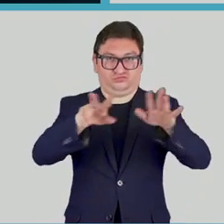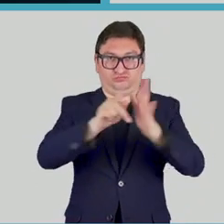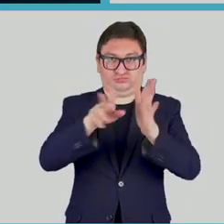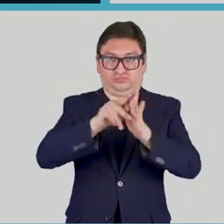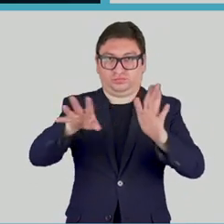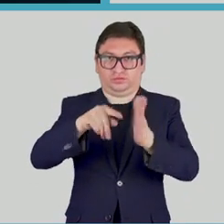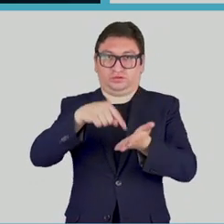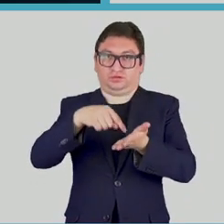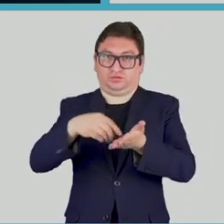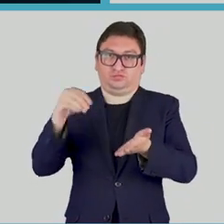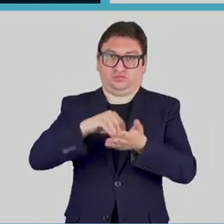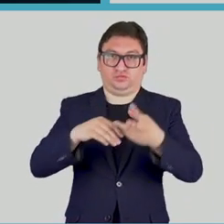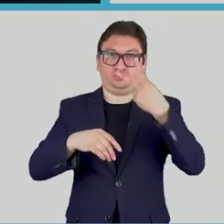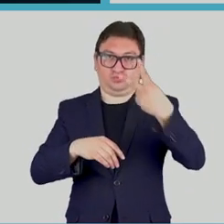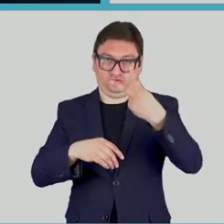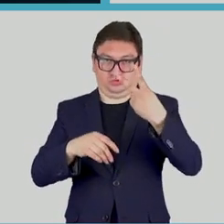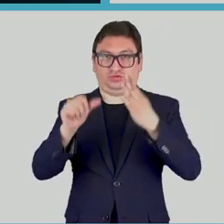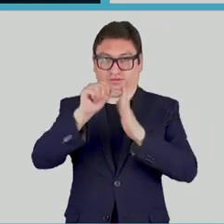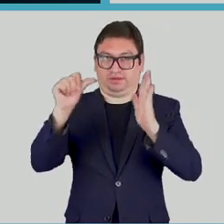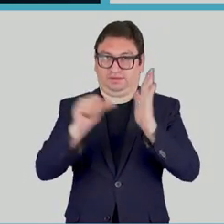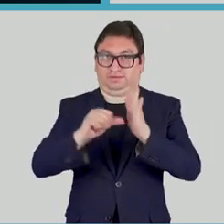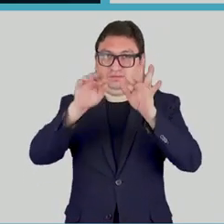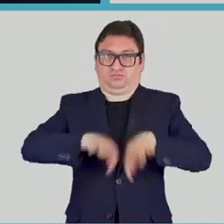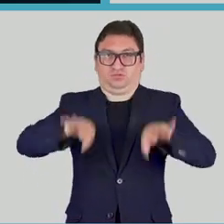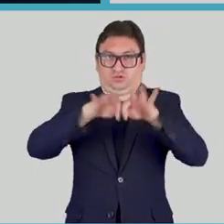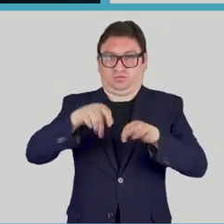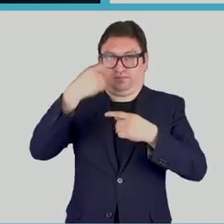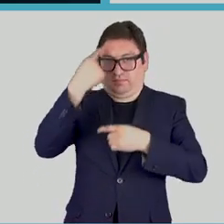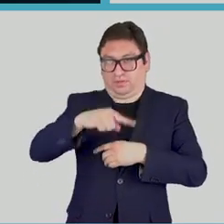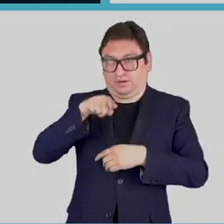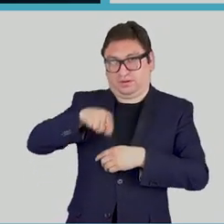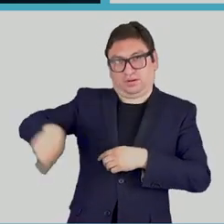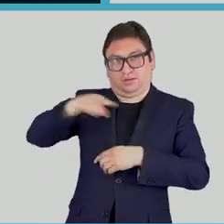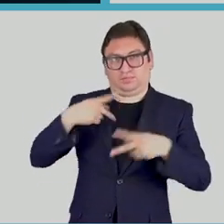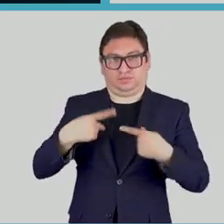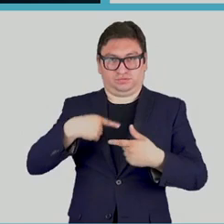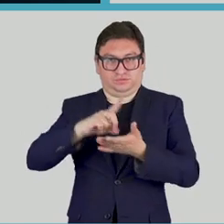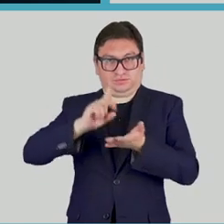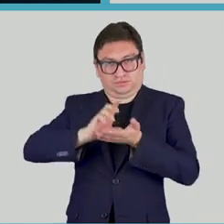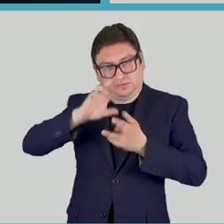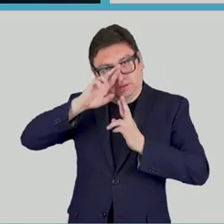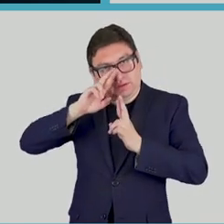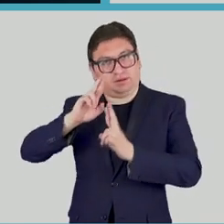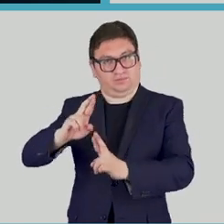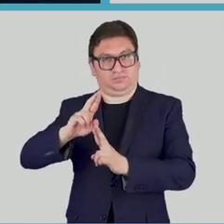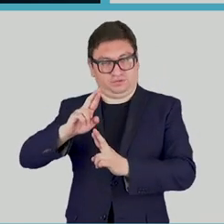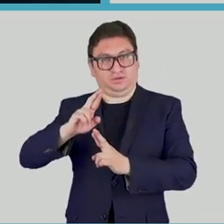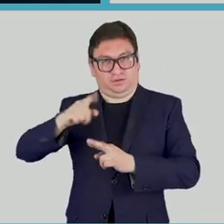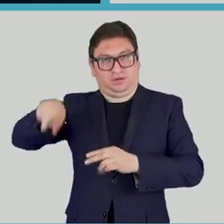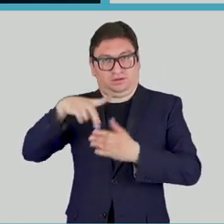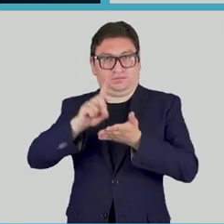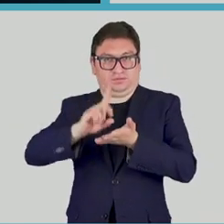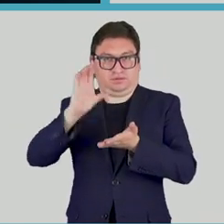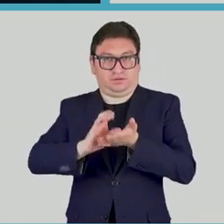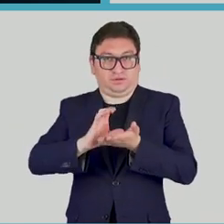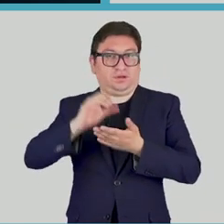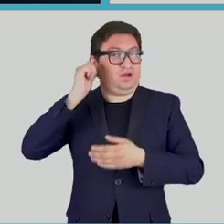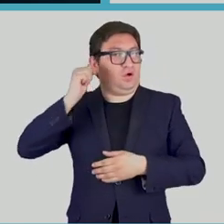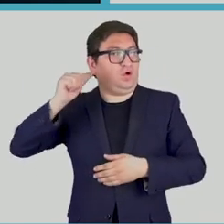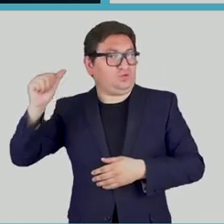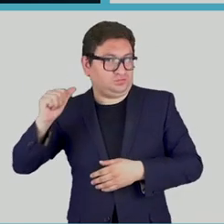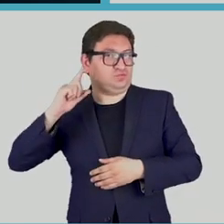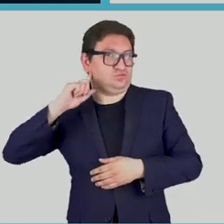radiodifusión incluye dos artículos que buscan velar por el respeto a los derechos de las audiencias con discapacidad